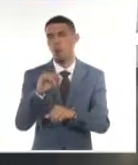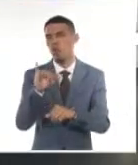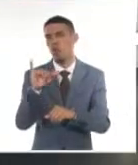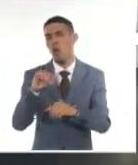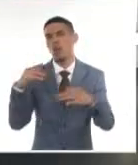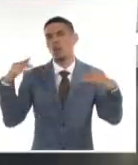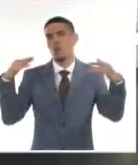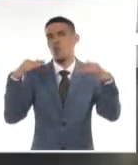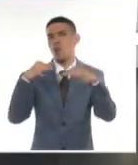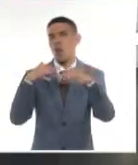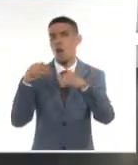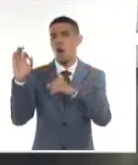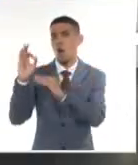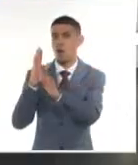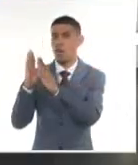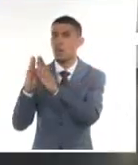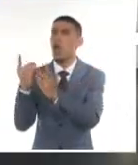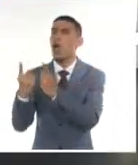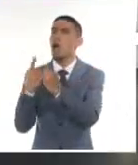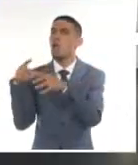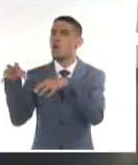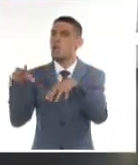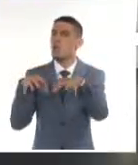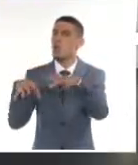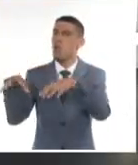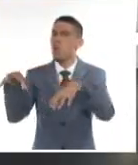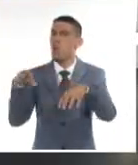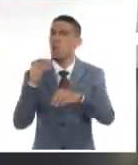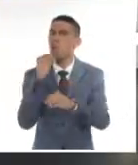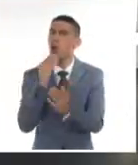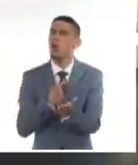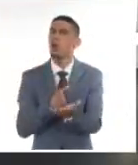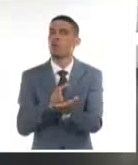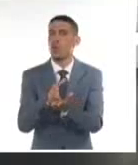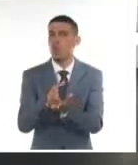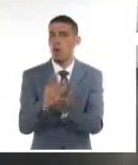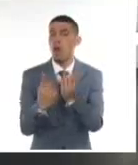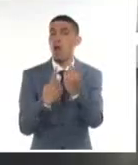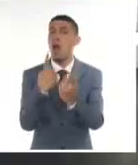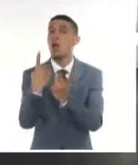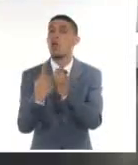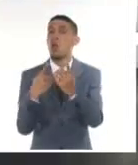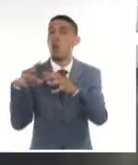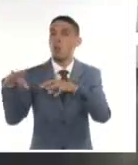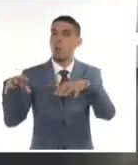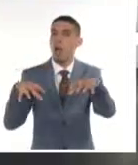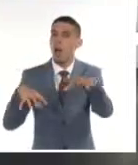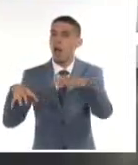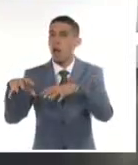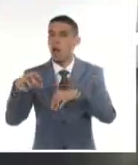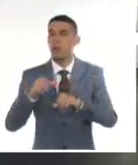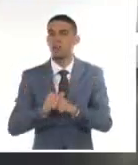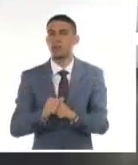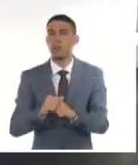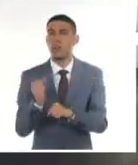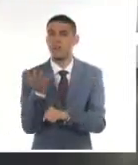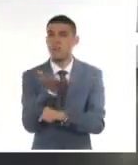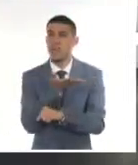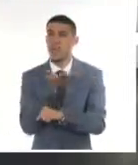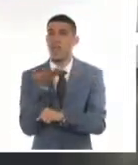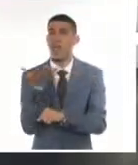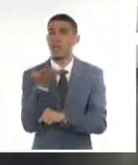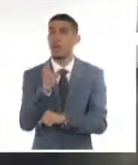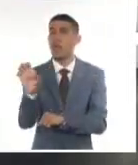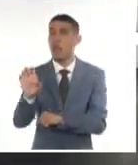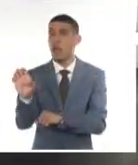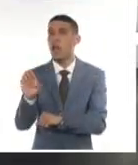Oriental donde si se están reportando algunas precipitaciones que van a continuar de manera ocasional también para las próximas jornadas vientos del este que favorecen la llegada nublados a esta